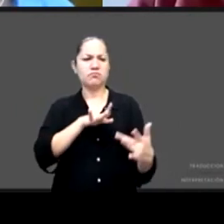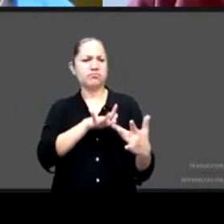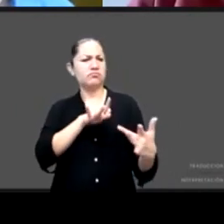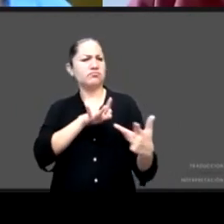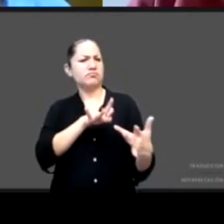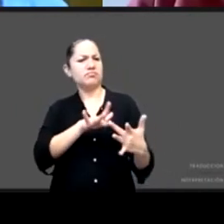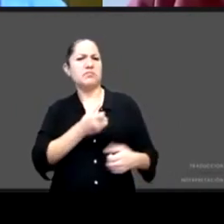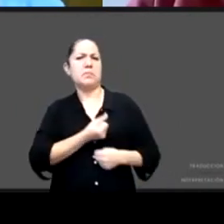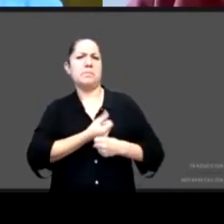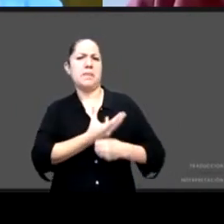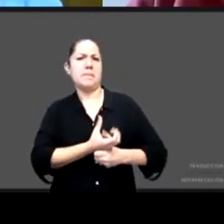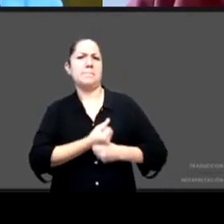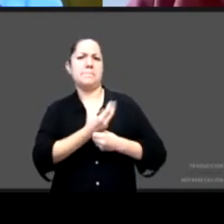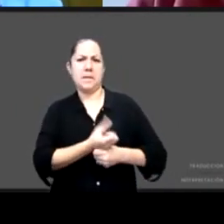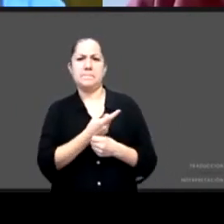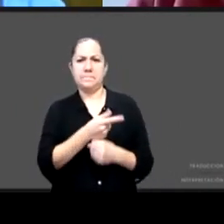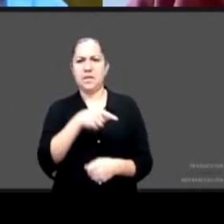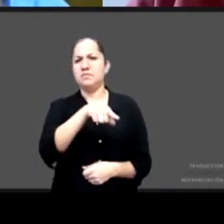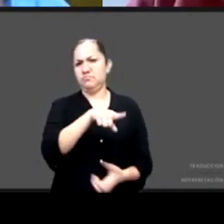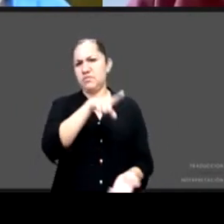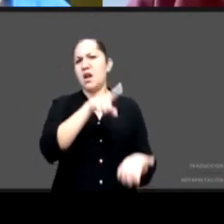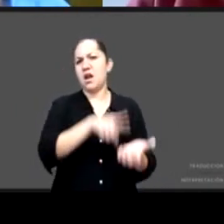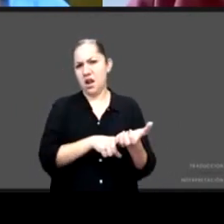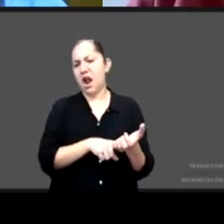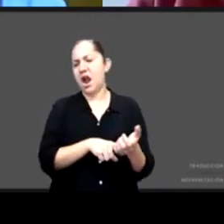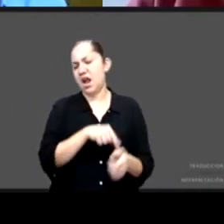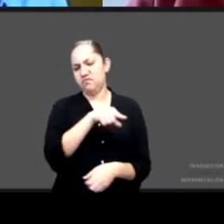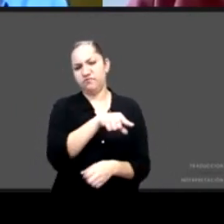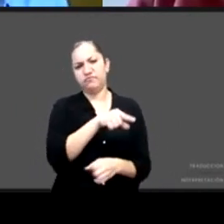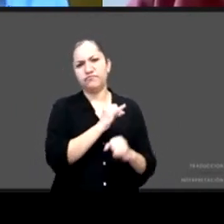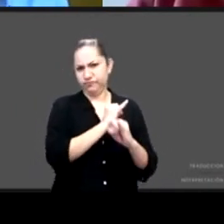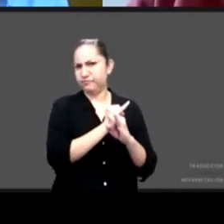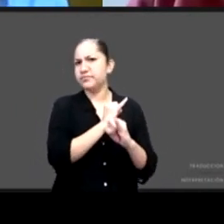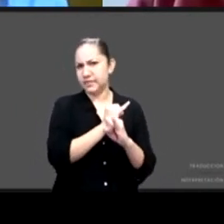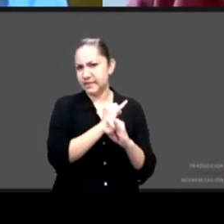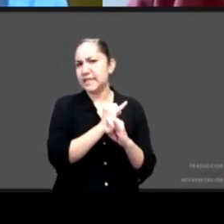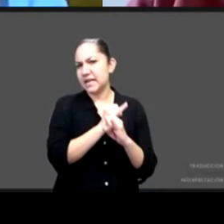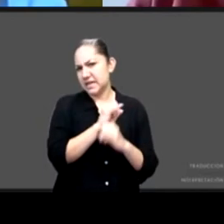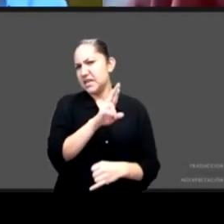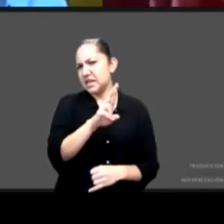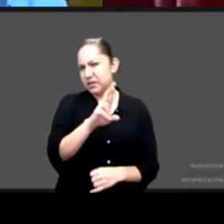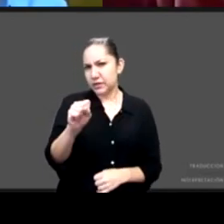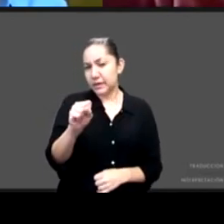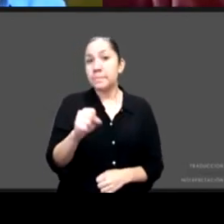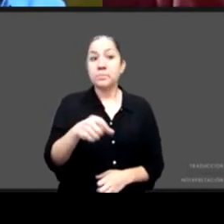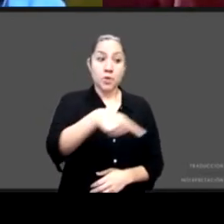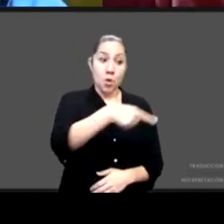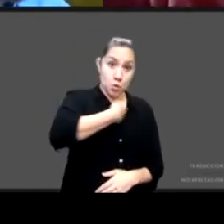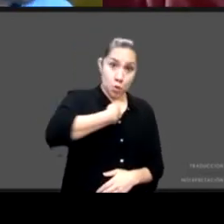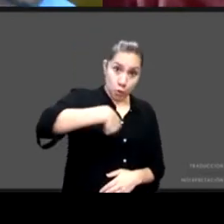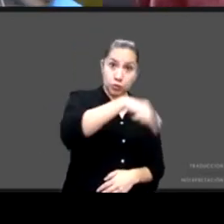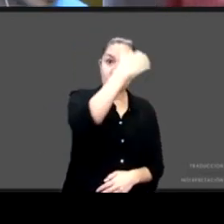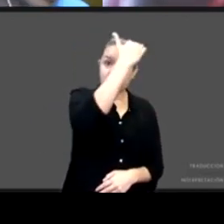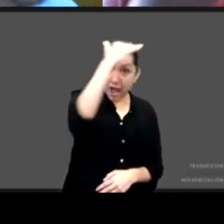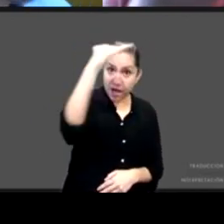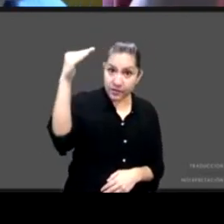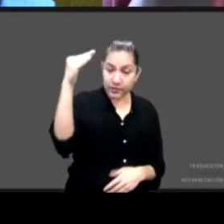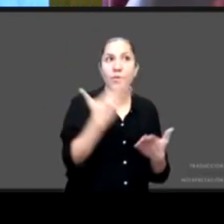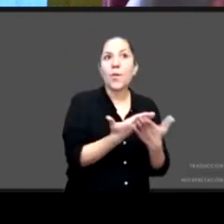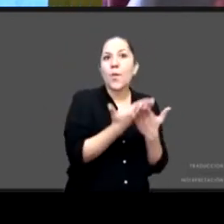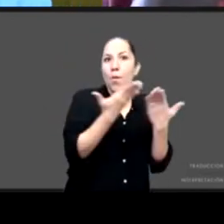céntricos, como hemos estado hablando, pues tenemos un reto mucho, muy amplio, ¿no? De cómo